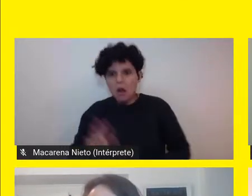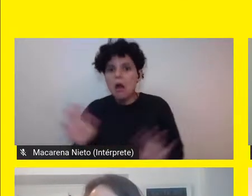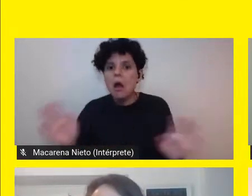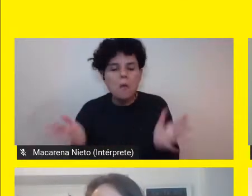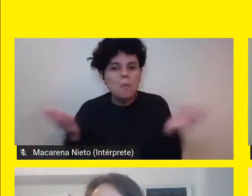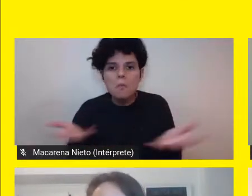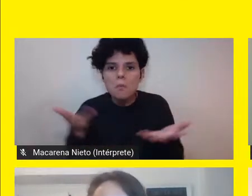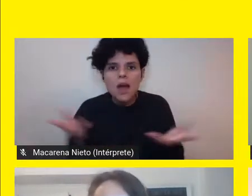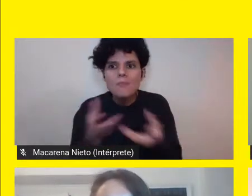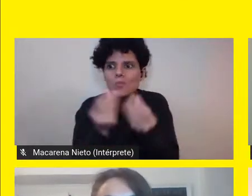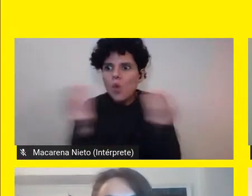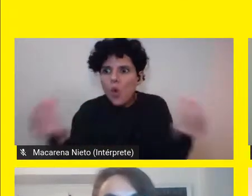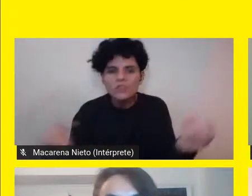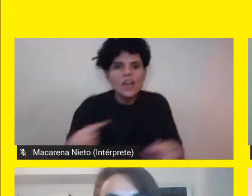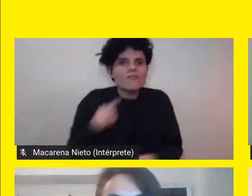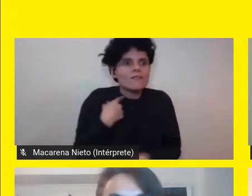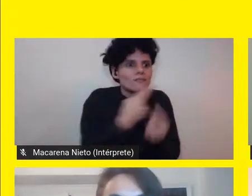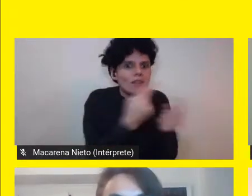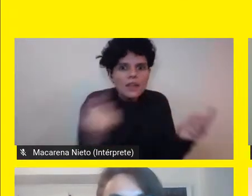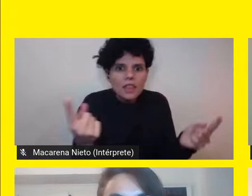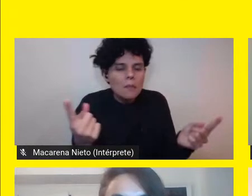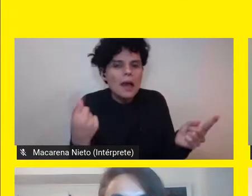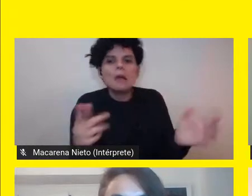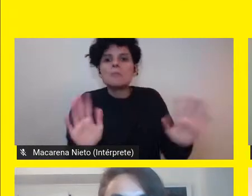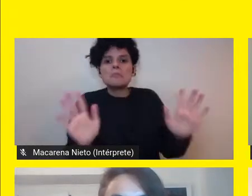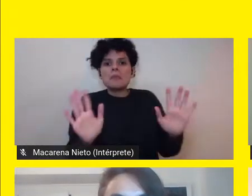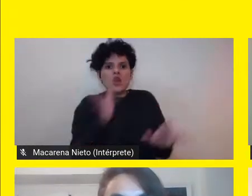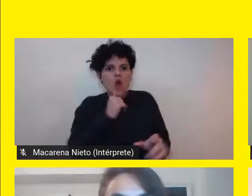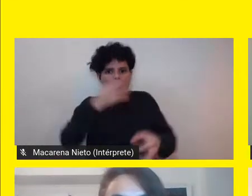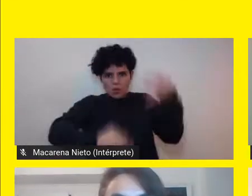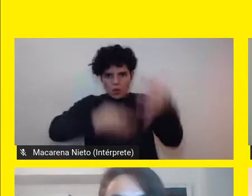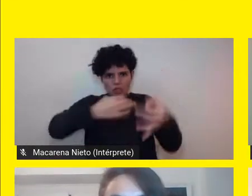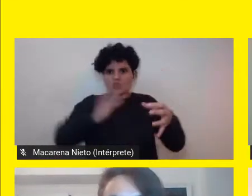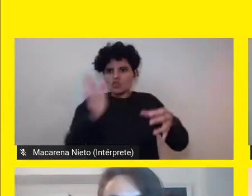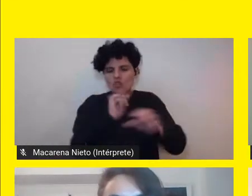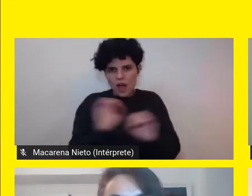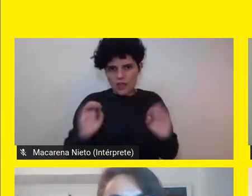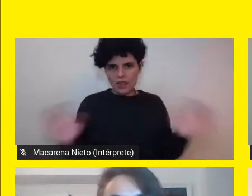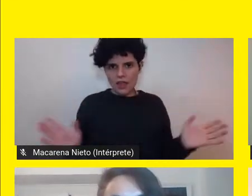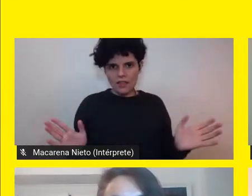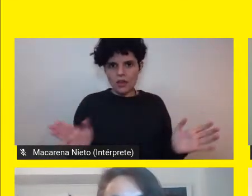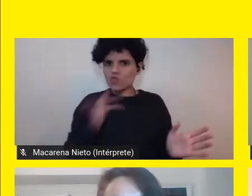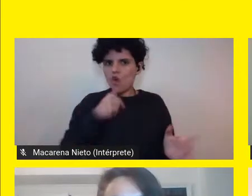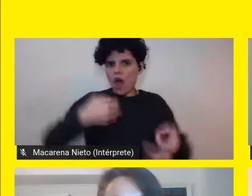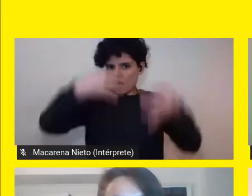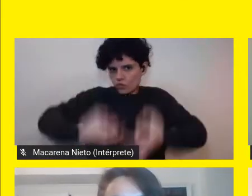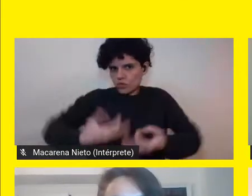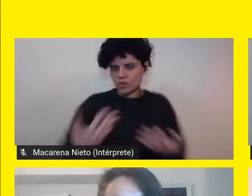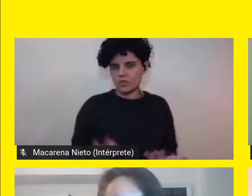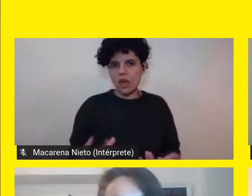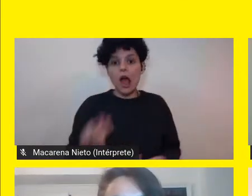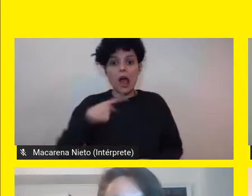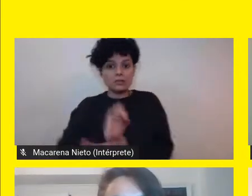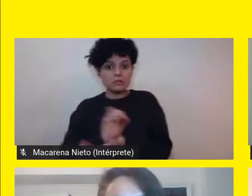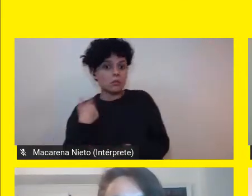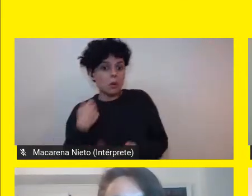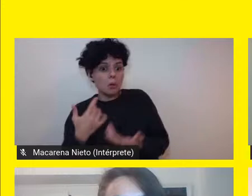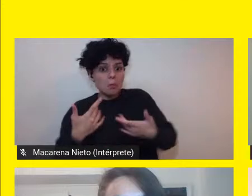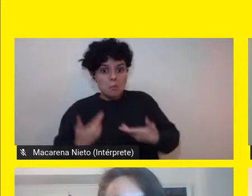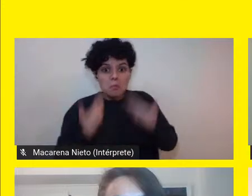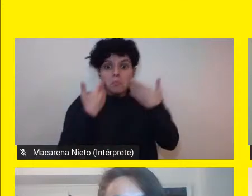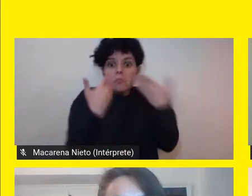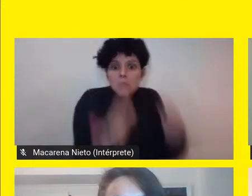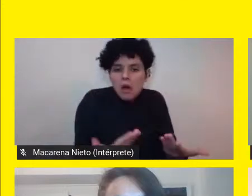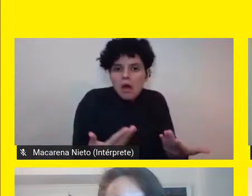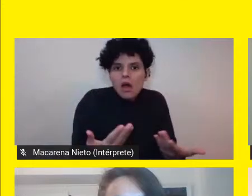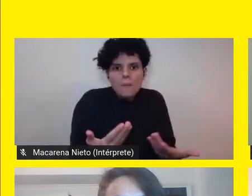muchos delitos o conductas delictuales que no fueron juzgadas. Queda respecto a la obligación de sanción también al debe, porque resulta que las sanciones no